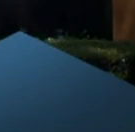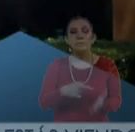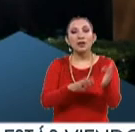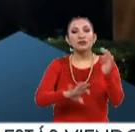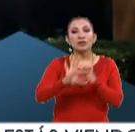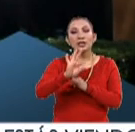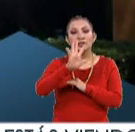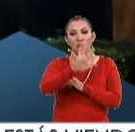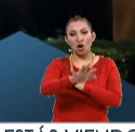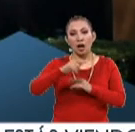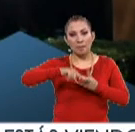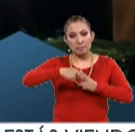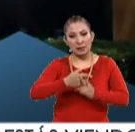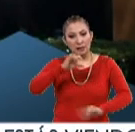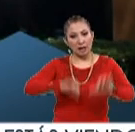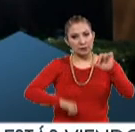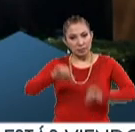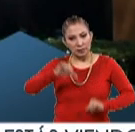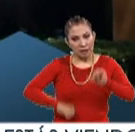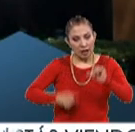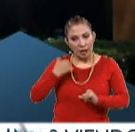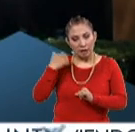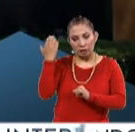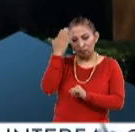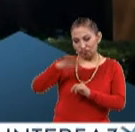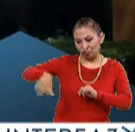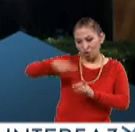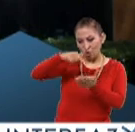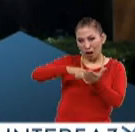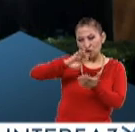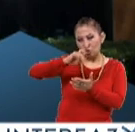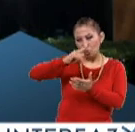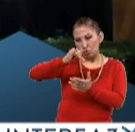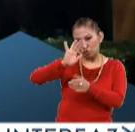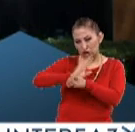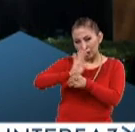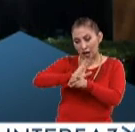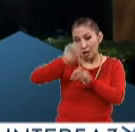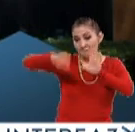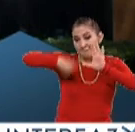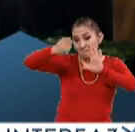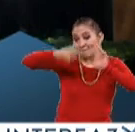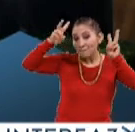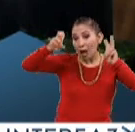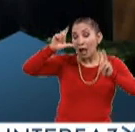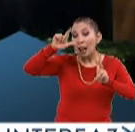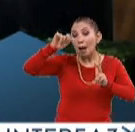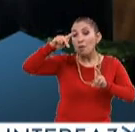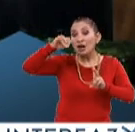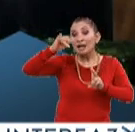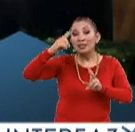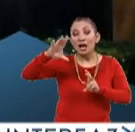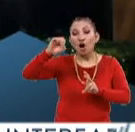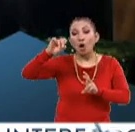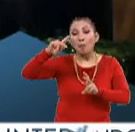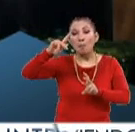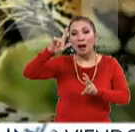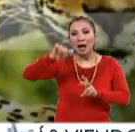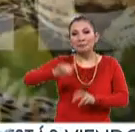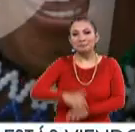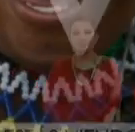En 1945 inician las actividades de los estudios Churubusco con el rodaje de La Morena de mi Copla.